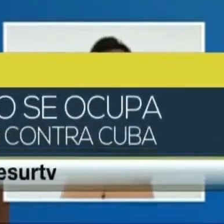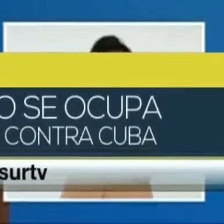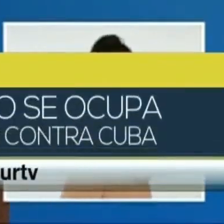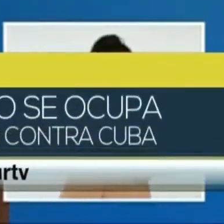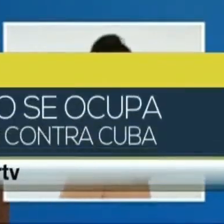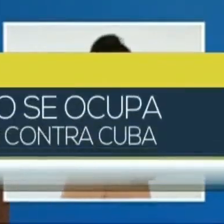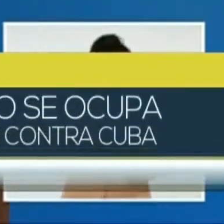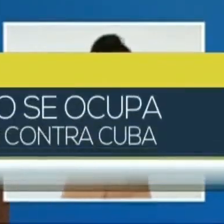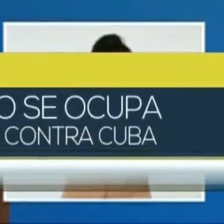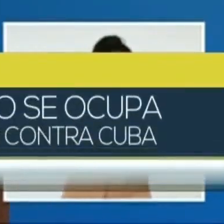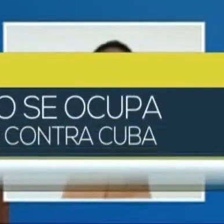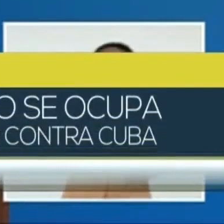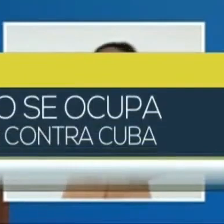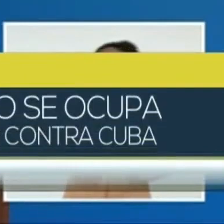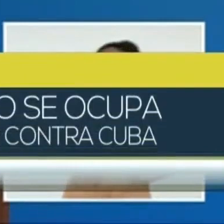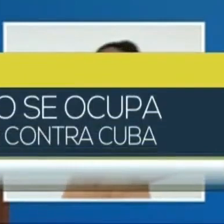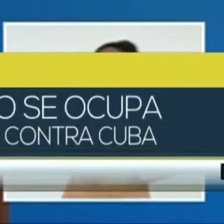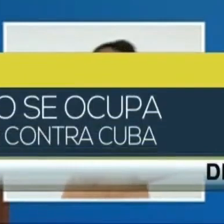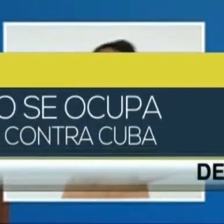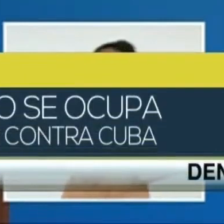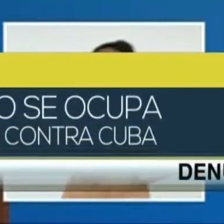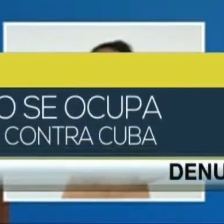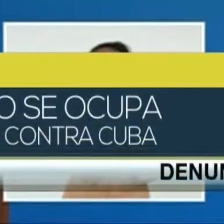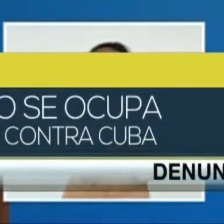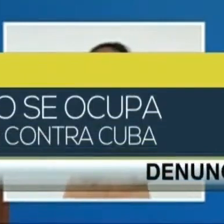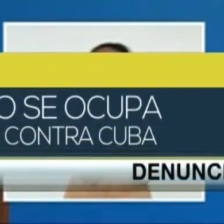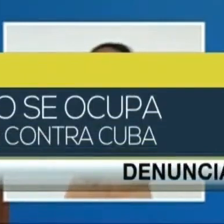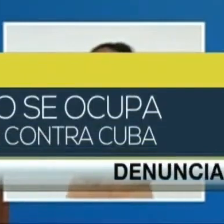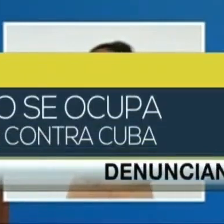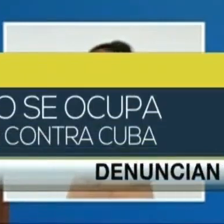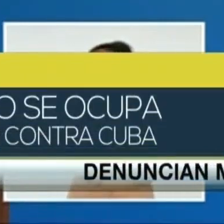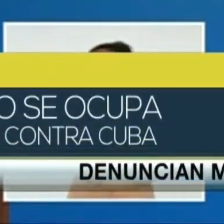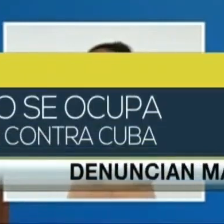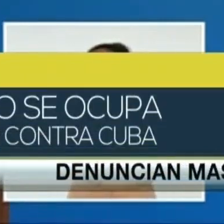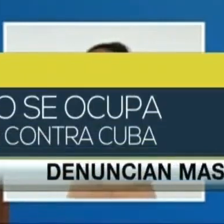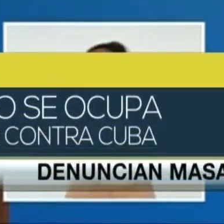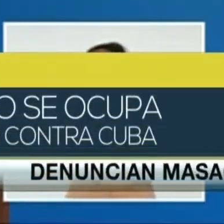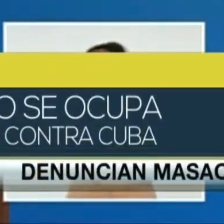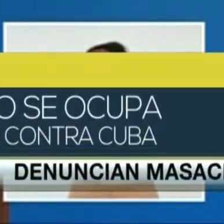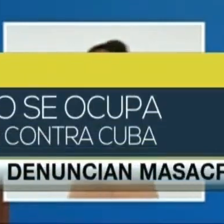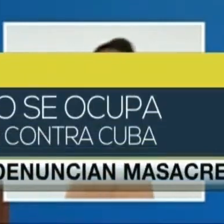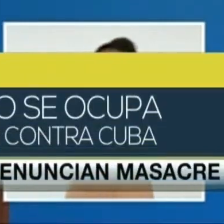de Europa, tratando de sumarlos bajo